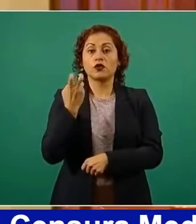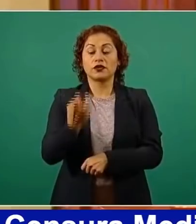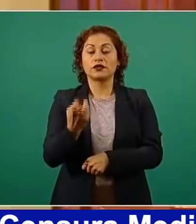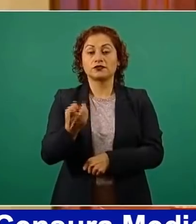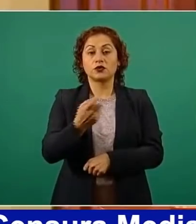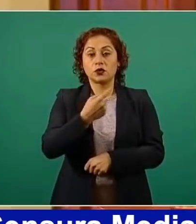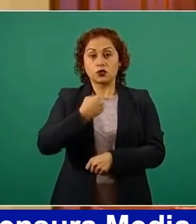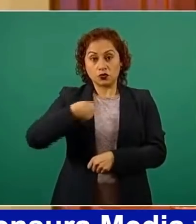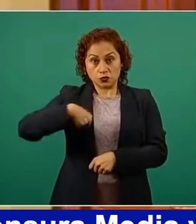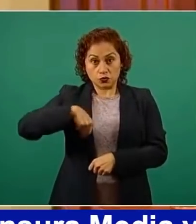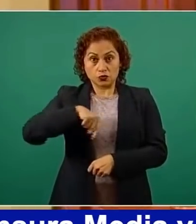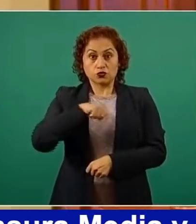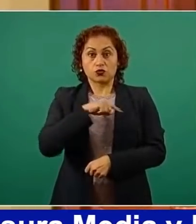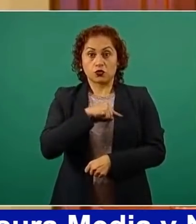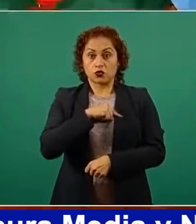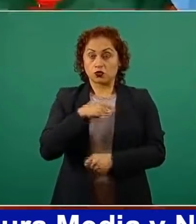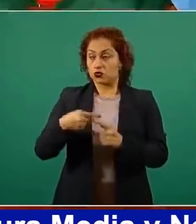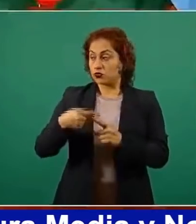nuestra historia.